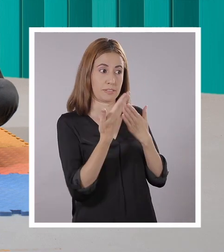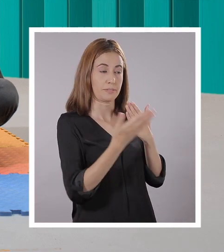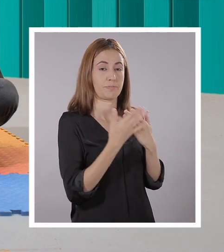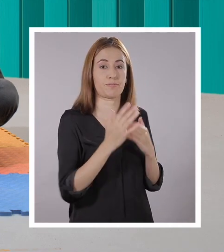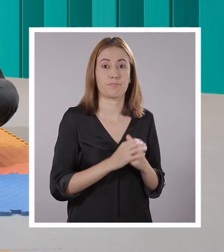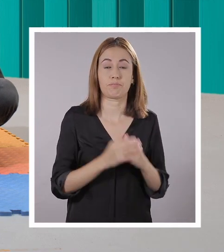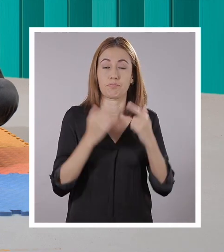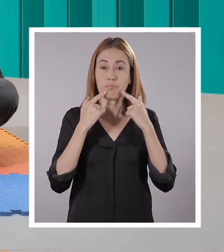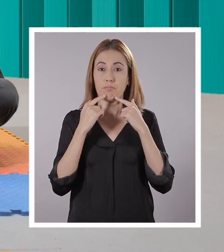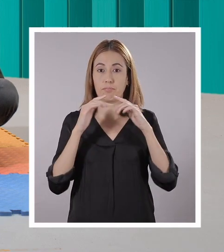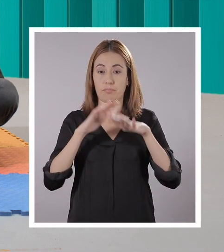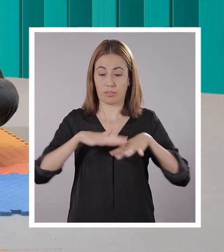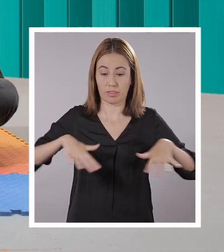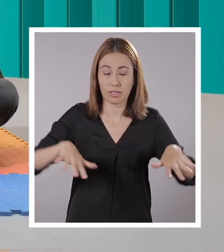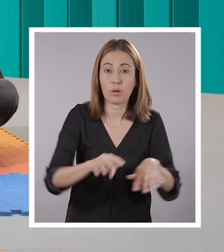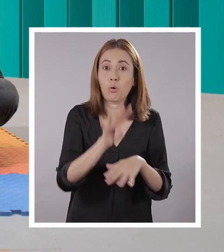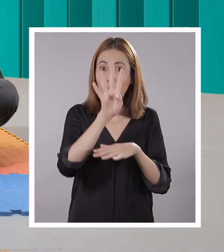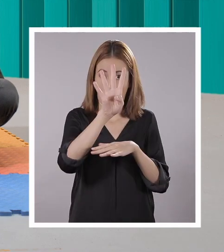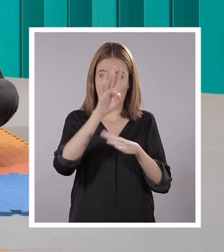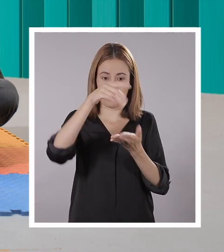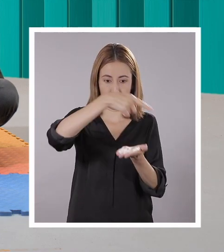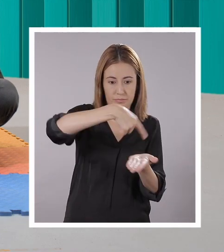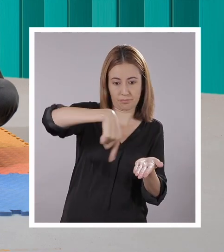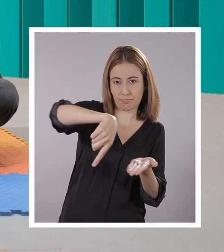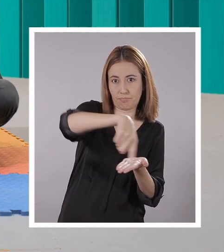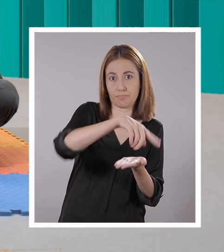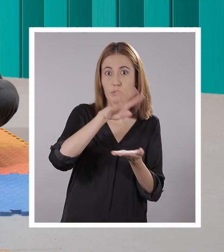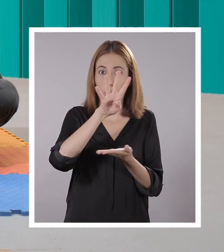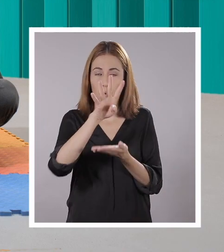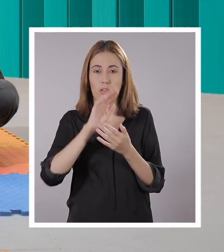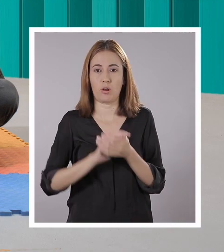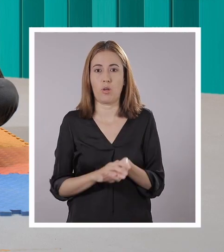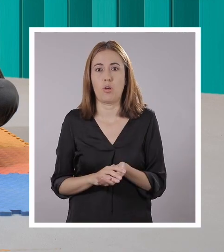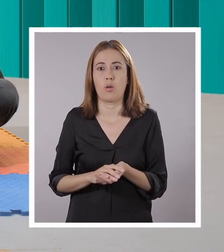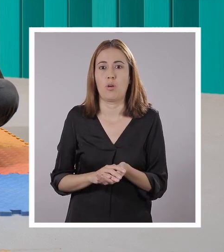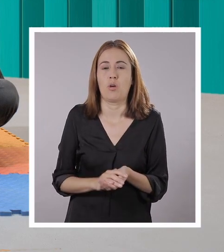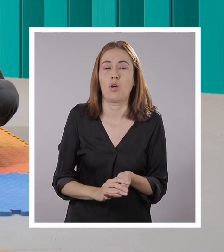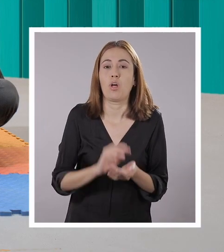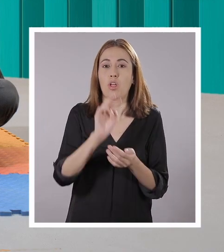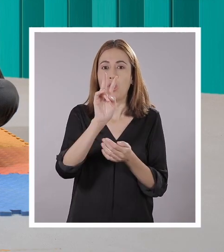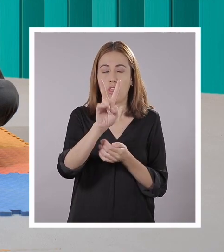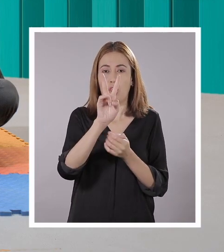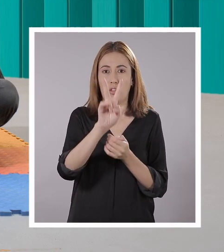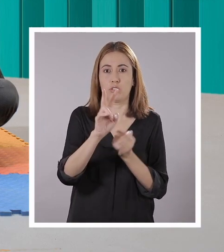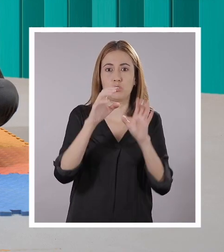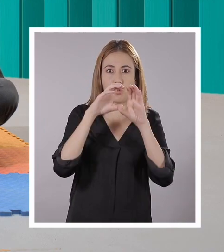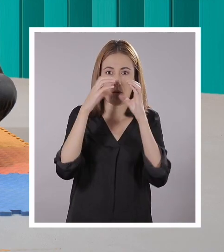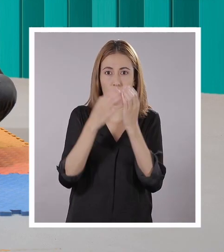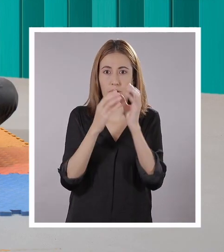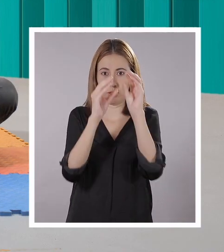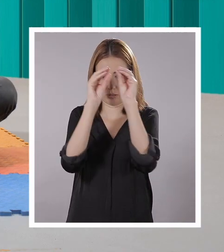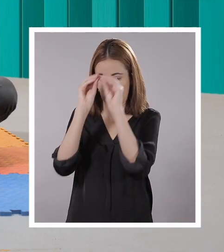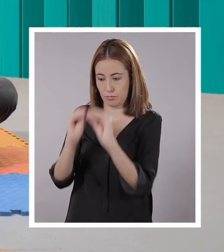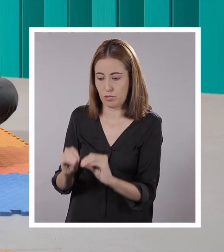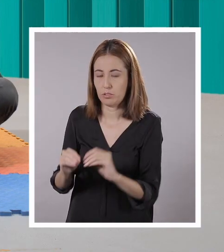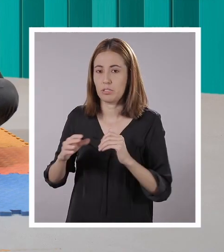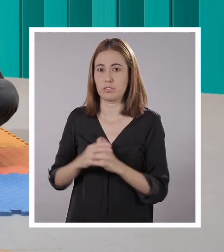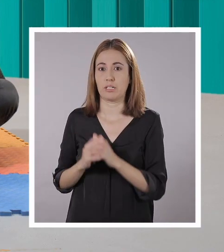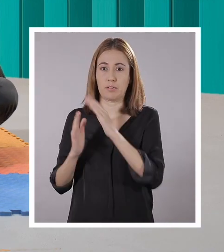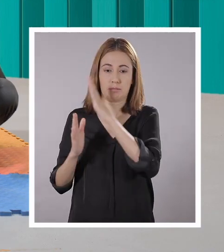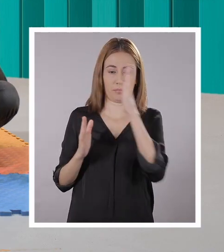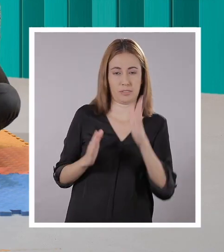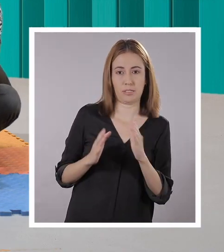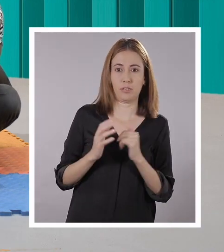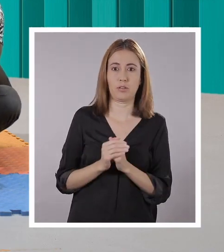cuerpo. Facilito, ¿ya? Aquí tenemos cuatro platos, ¿ya? En ese plato, Pancho, tú vas a poner dos pelotas. Dos pelotas,